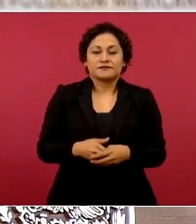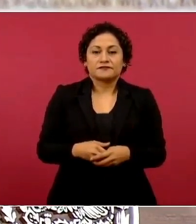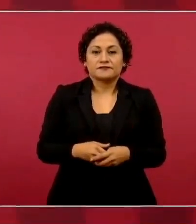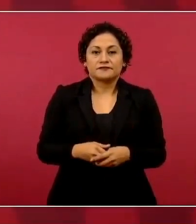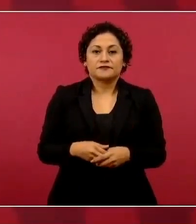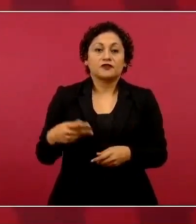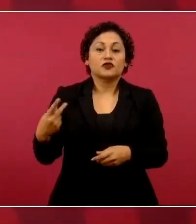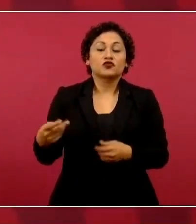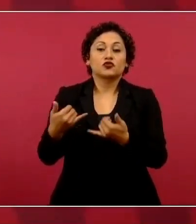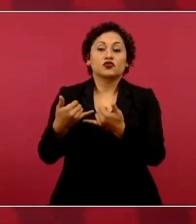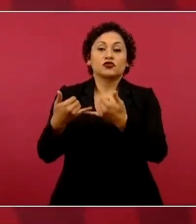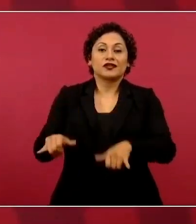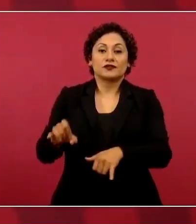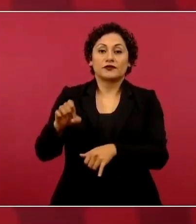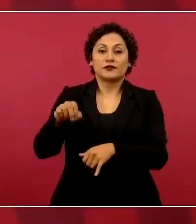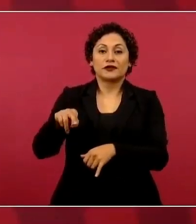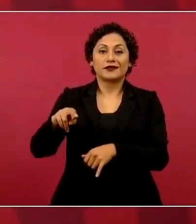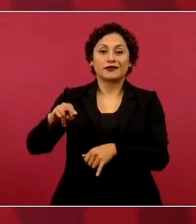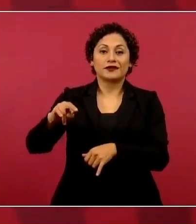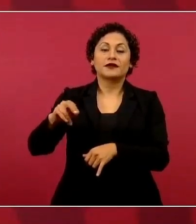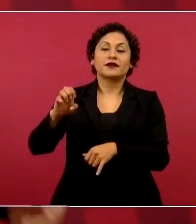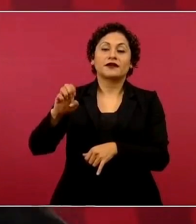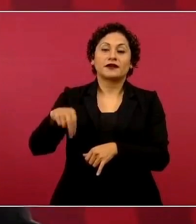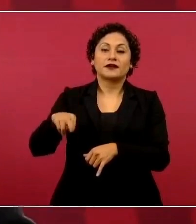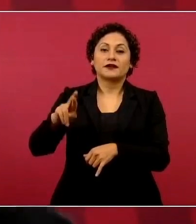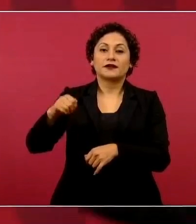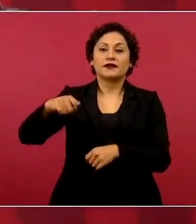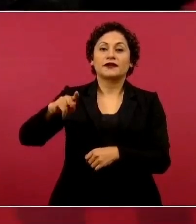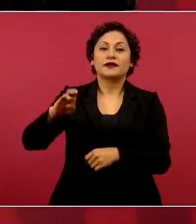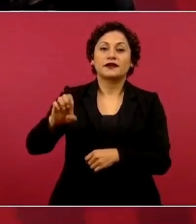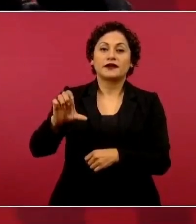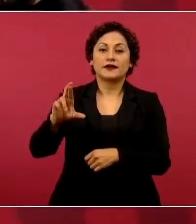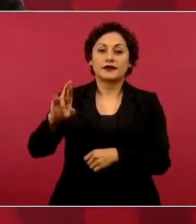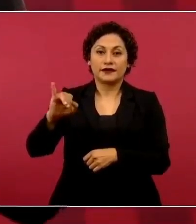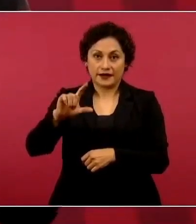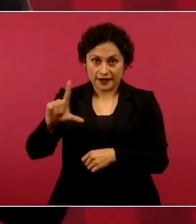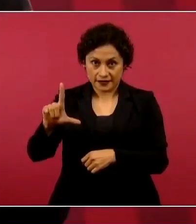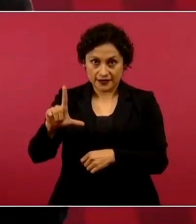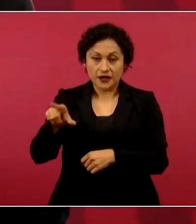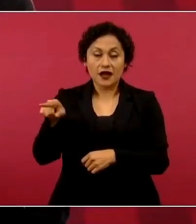Enrique Krill, y con todos esos bienes